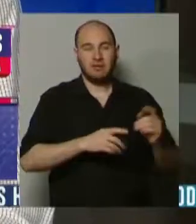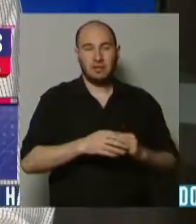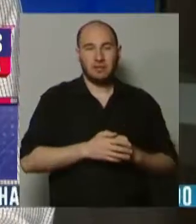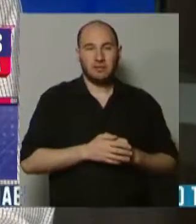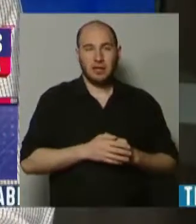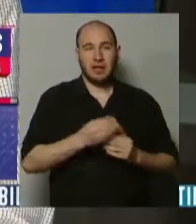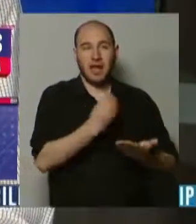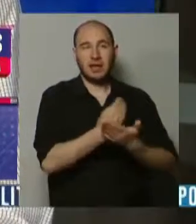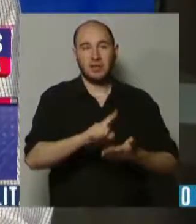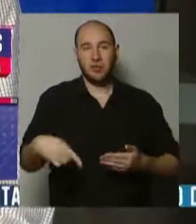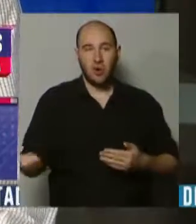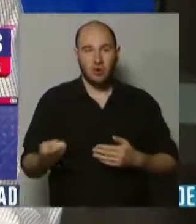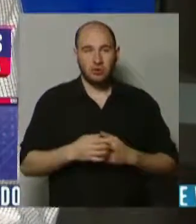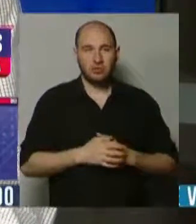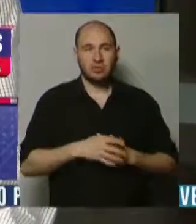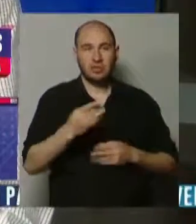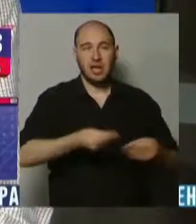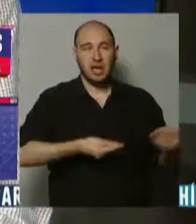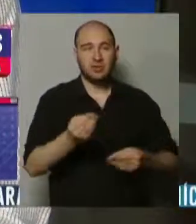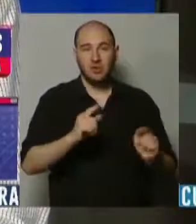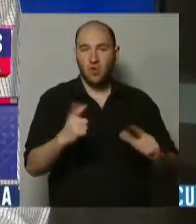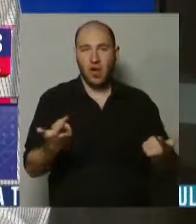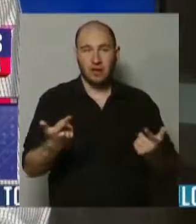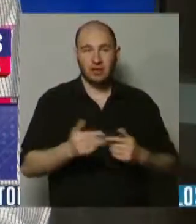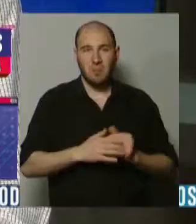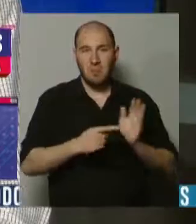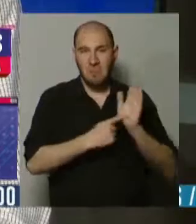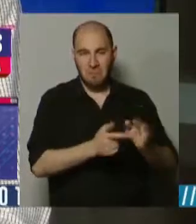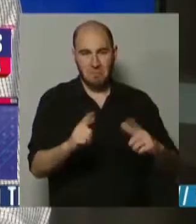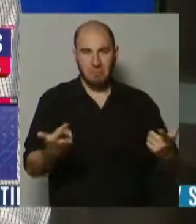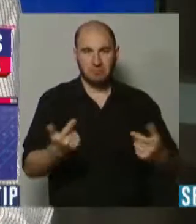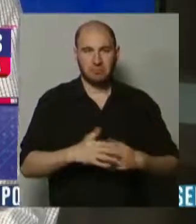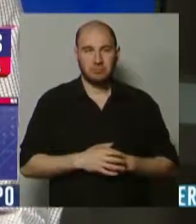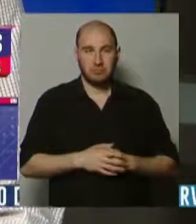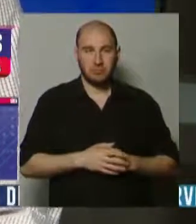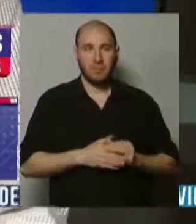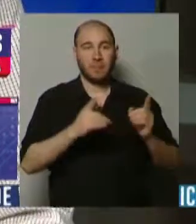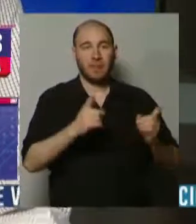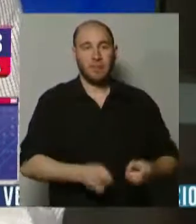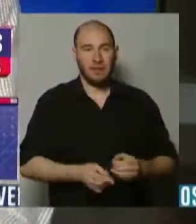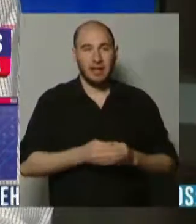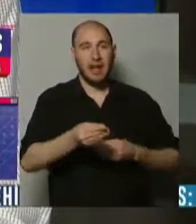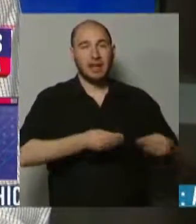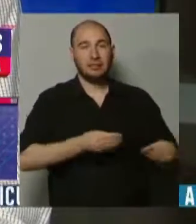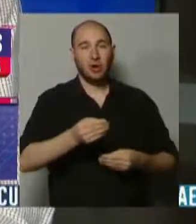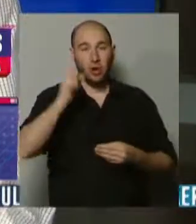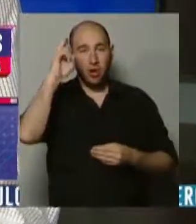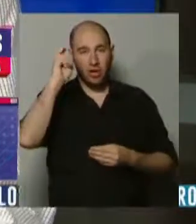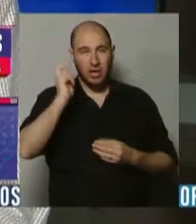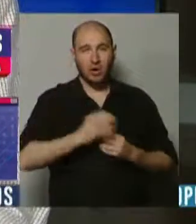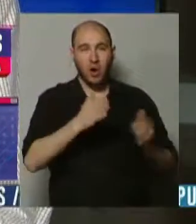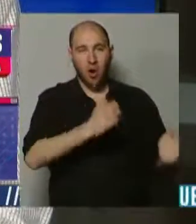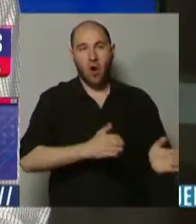los candidatos no tenía gestión como para mostrar, y también la gestión de Alfredo Cornejo